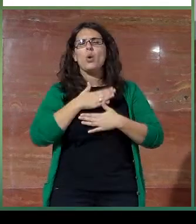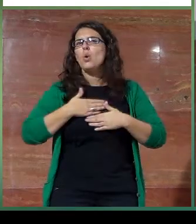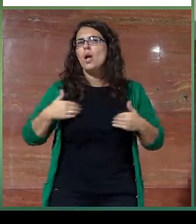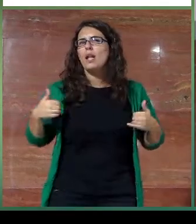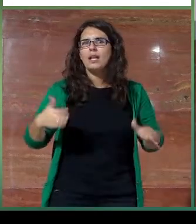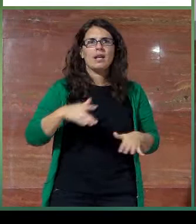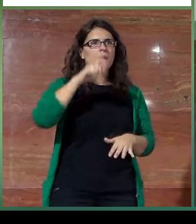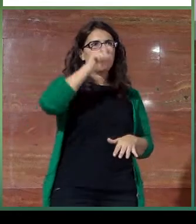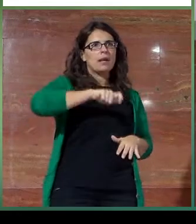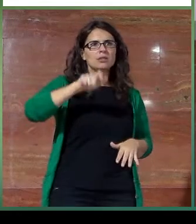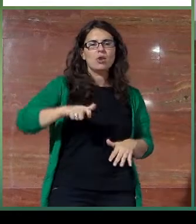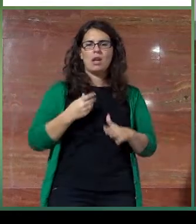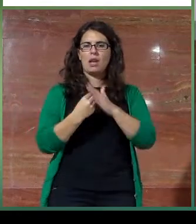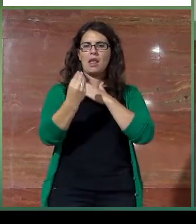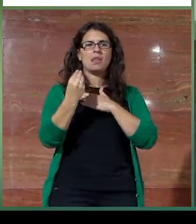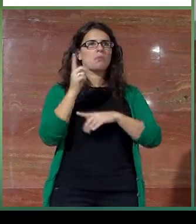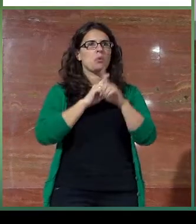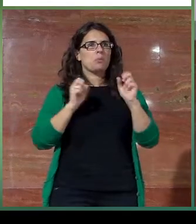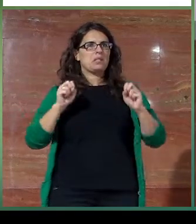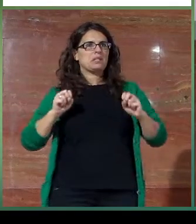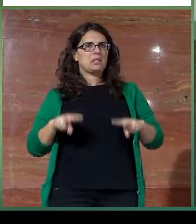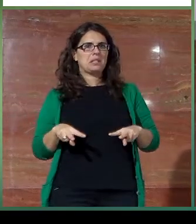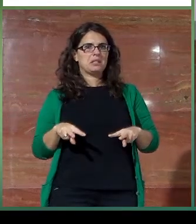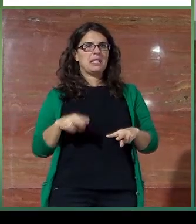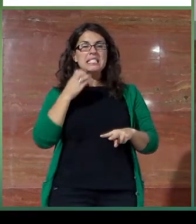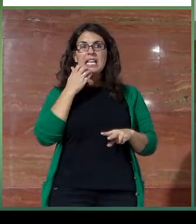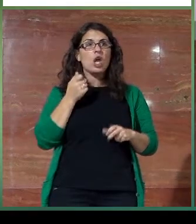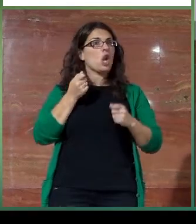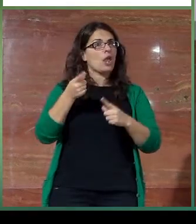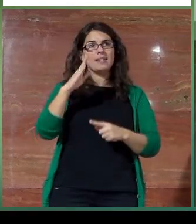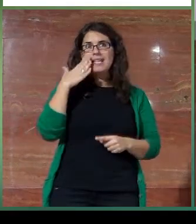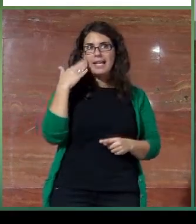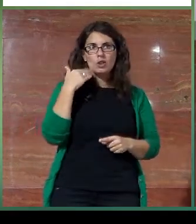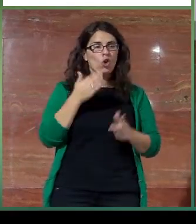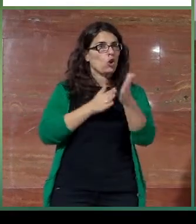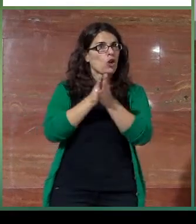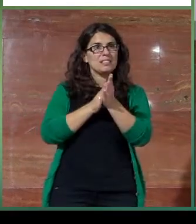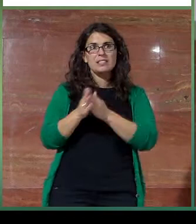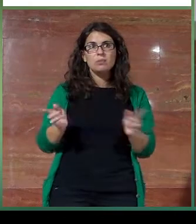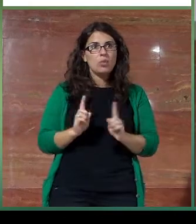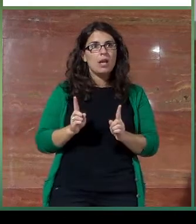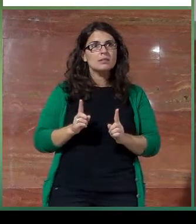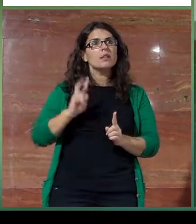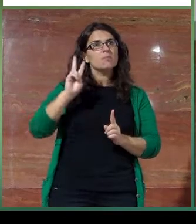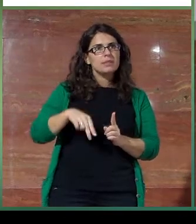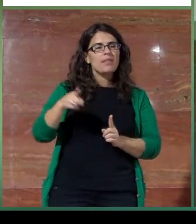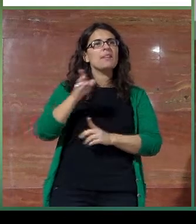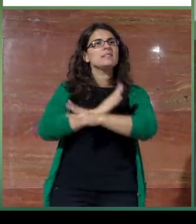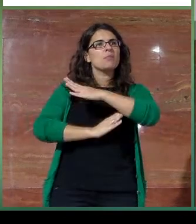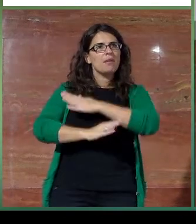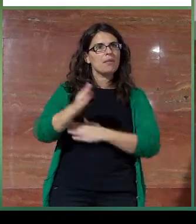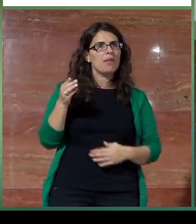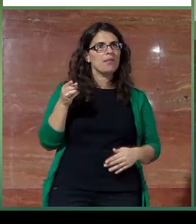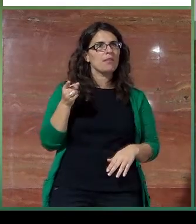que nazca sin problemas, la deja sin cariño, la deja sin estimular, es discapacitado, es